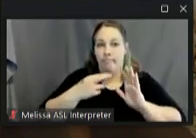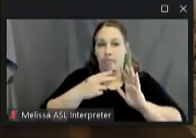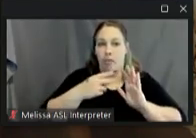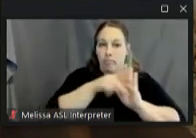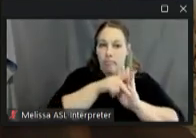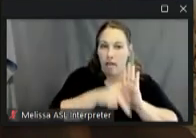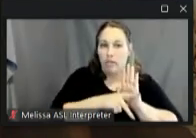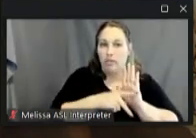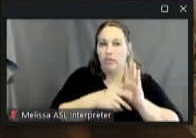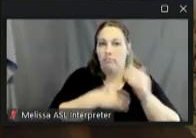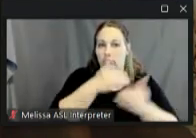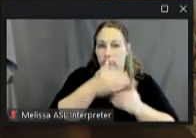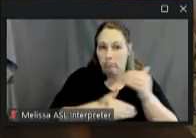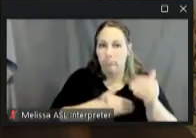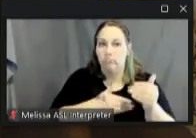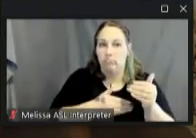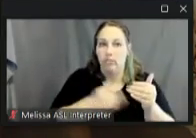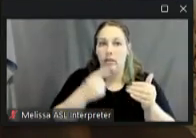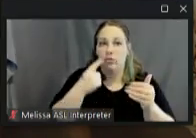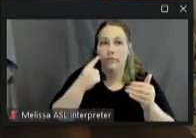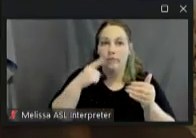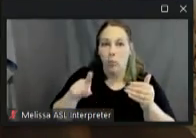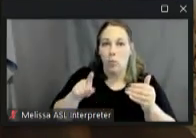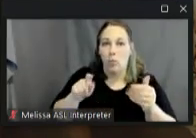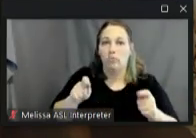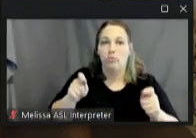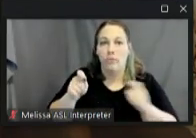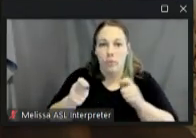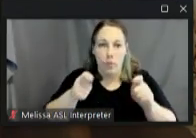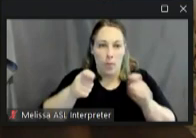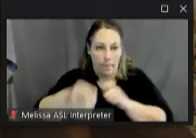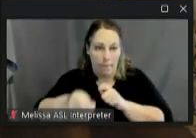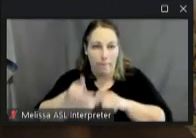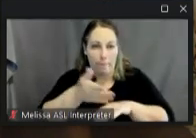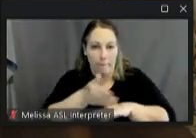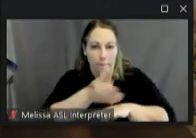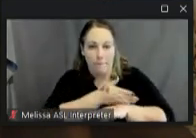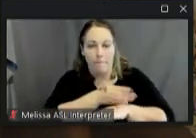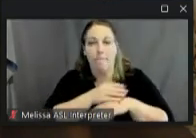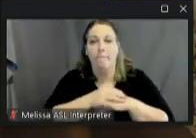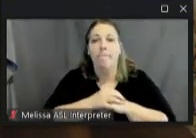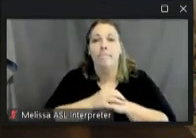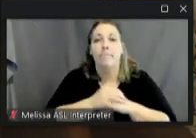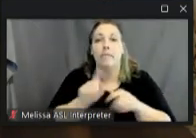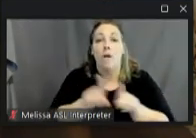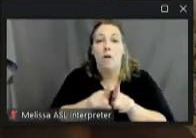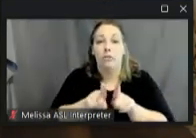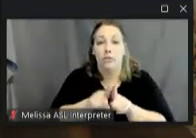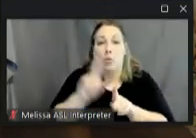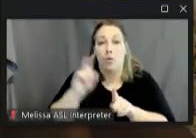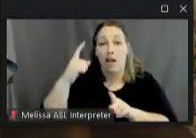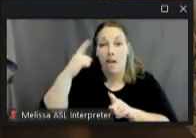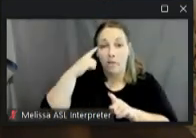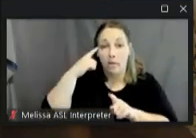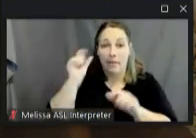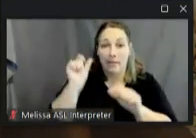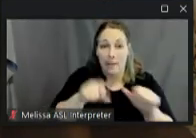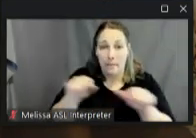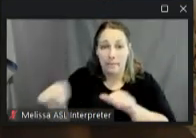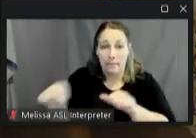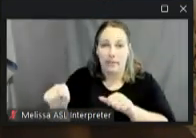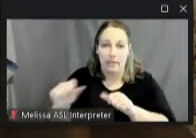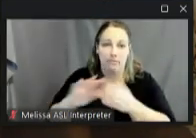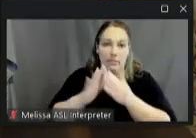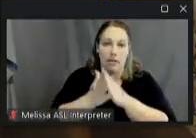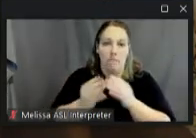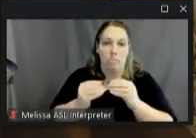las competencias estatales que permitan la inclusión y la mayor participación de las